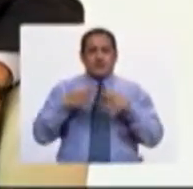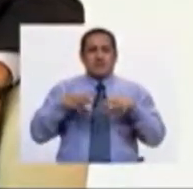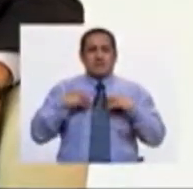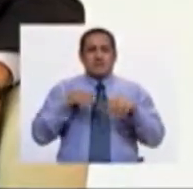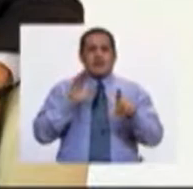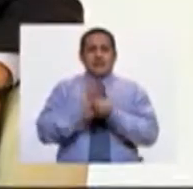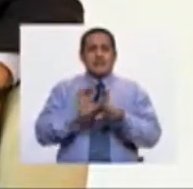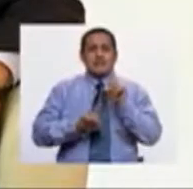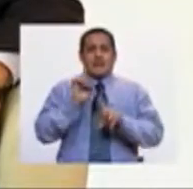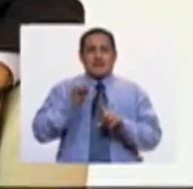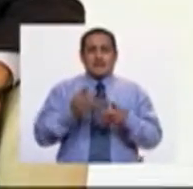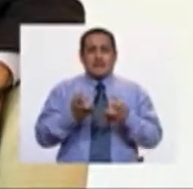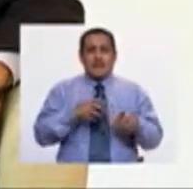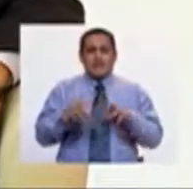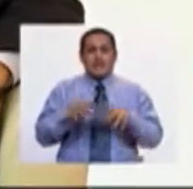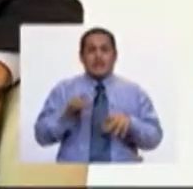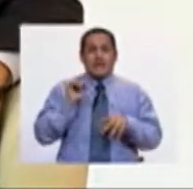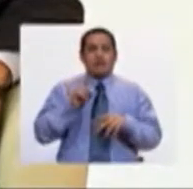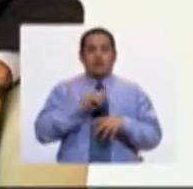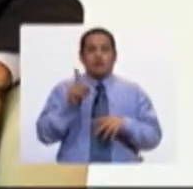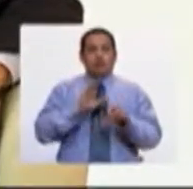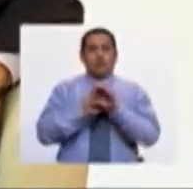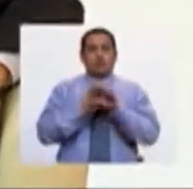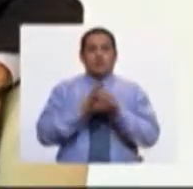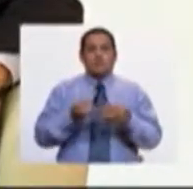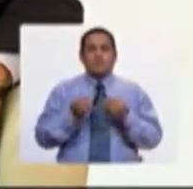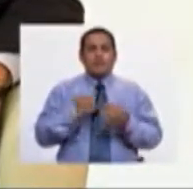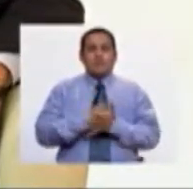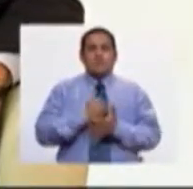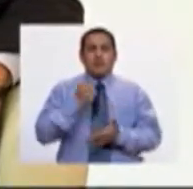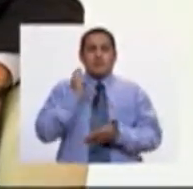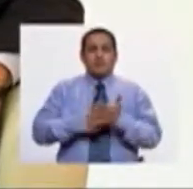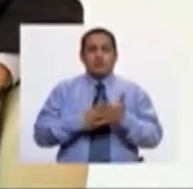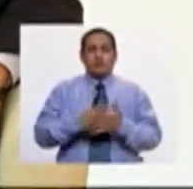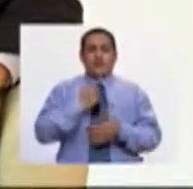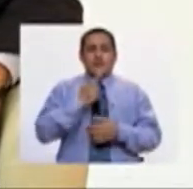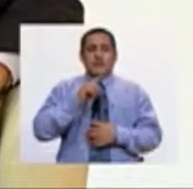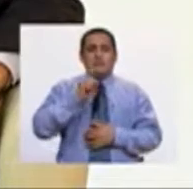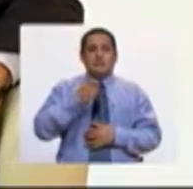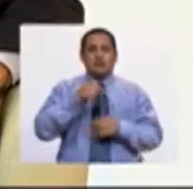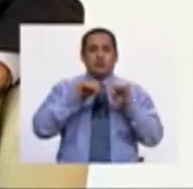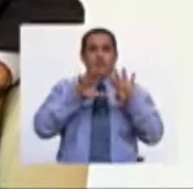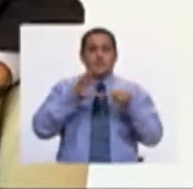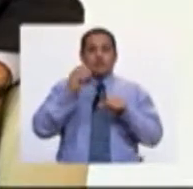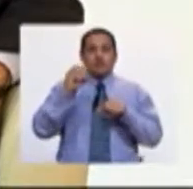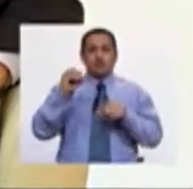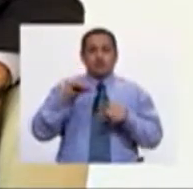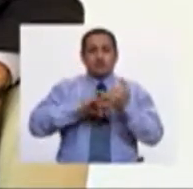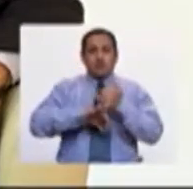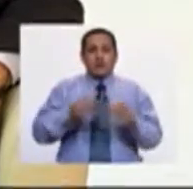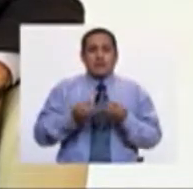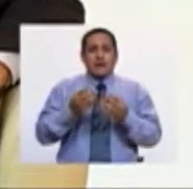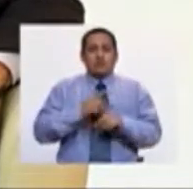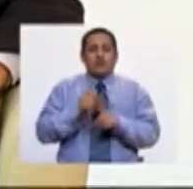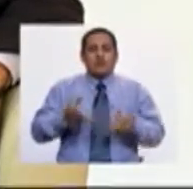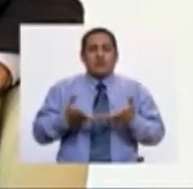permitía la ley, si alguien hace eso, eso es inconstitucional. Porque el pago de una multa de 1.900 soles ahora